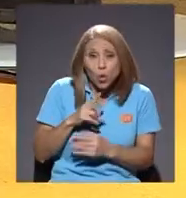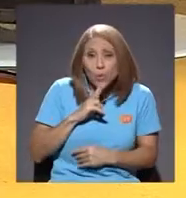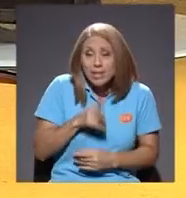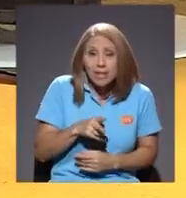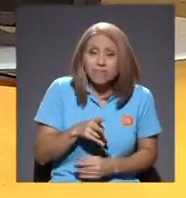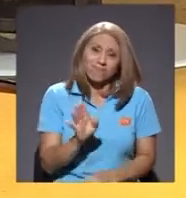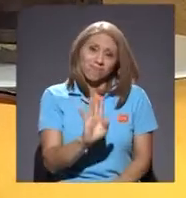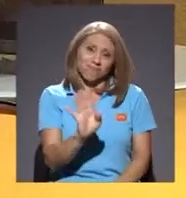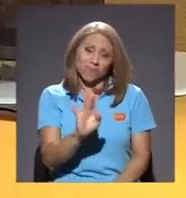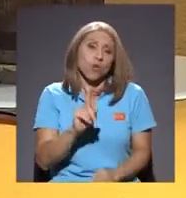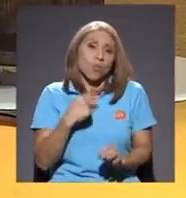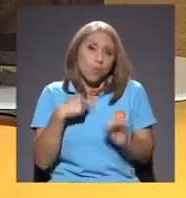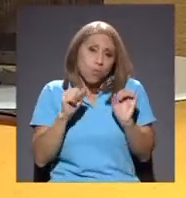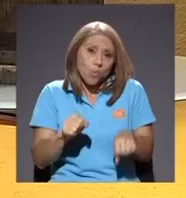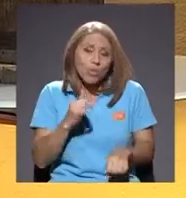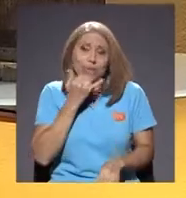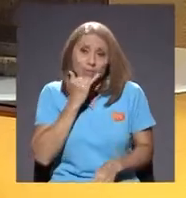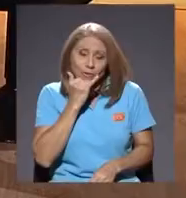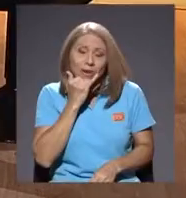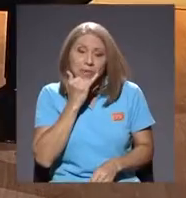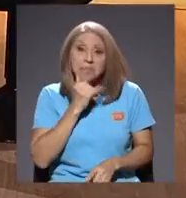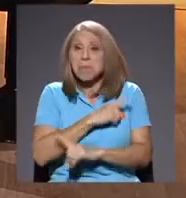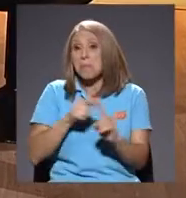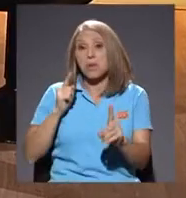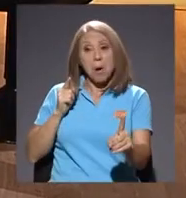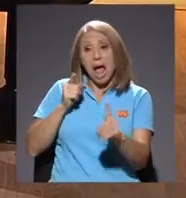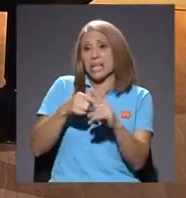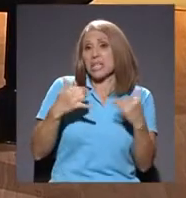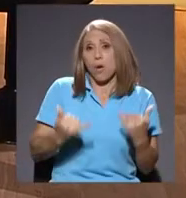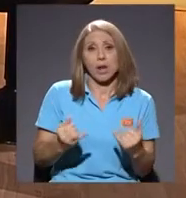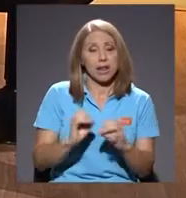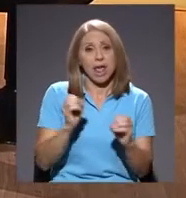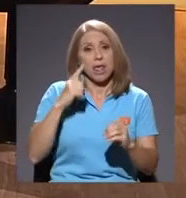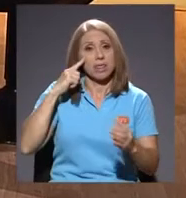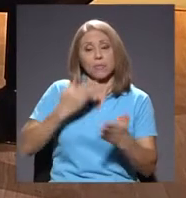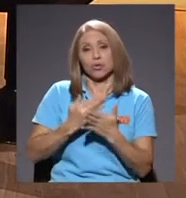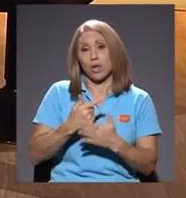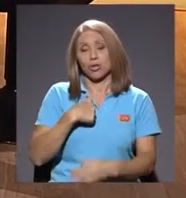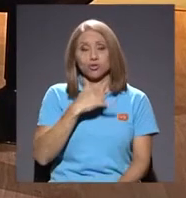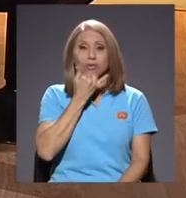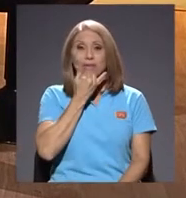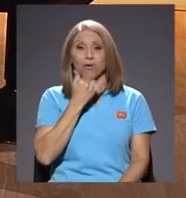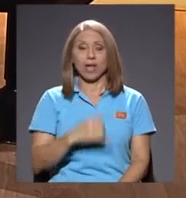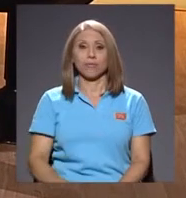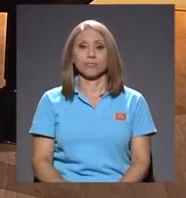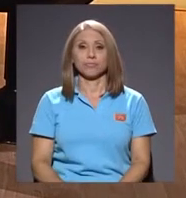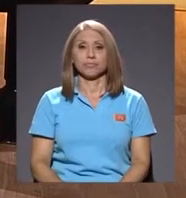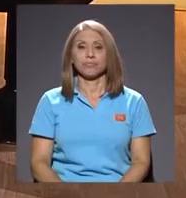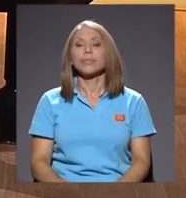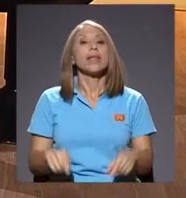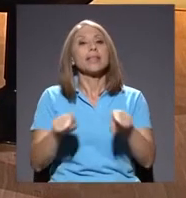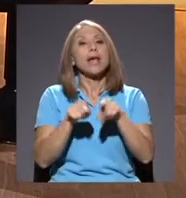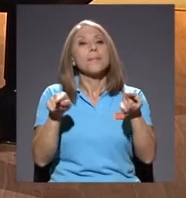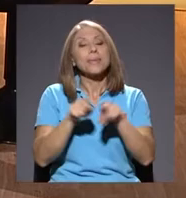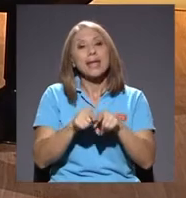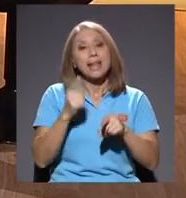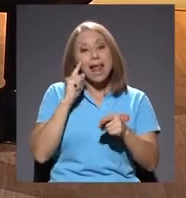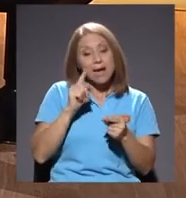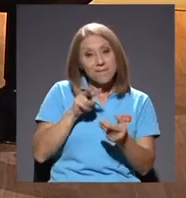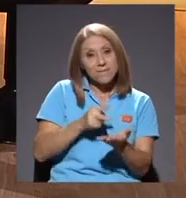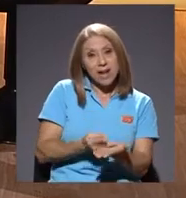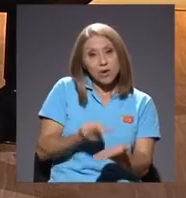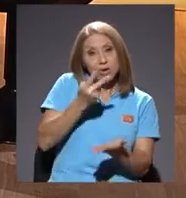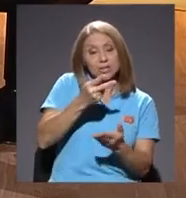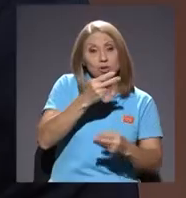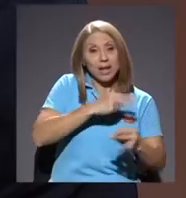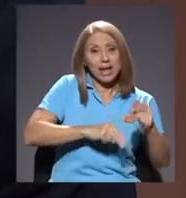equivoca en el último minuto si indicar que la valoración al mercado es intrínseca a los sistemas de capitalización